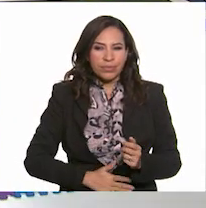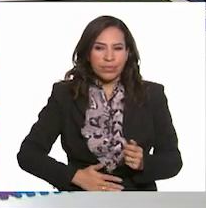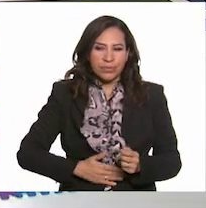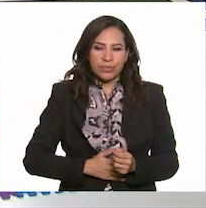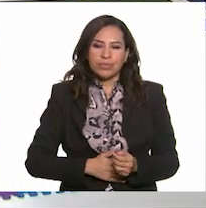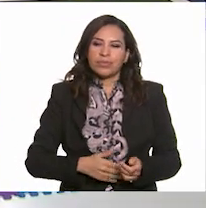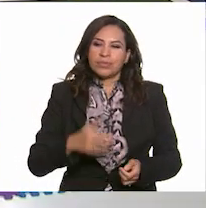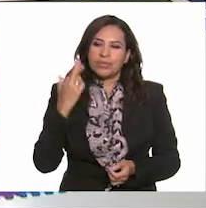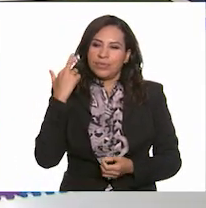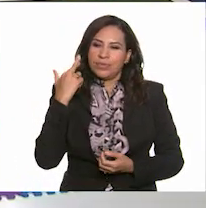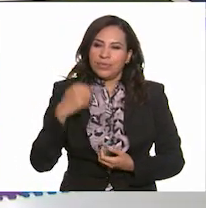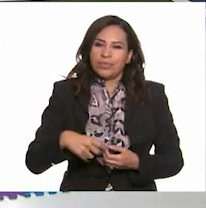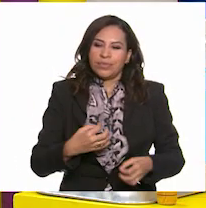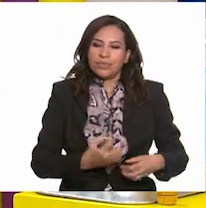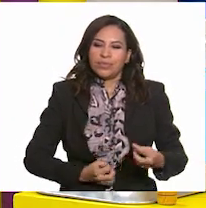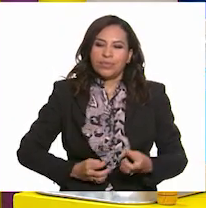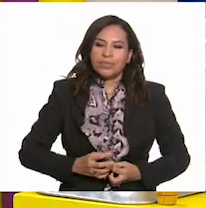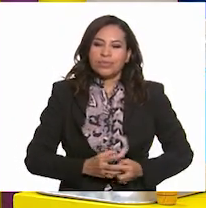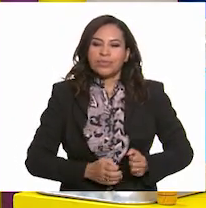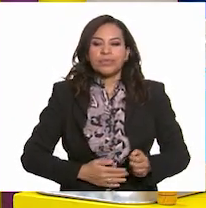hambre, nos ruge la panza, así.